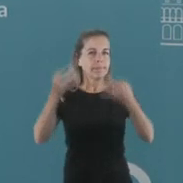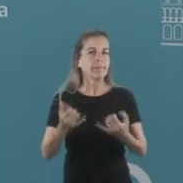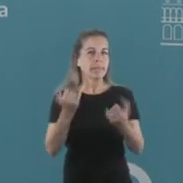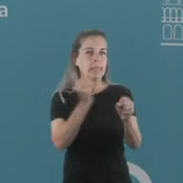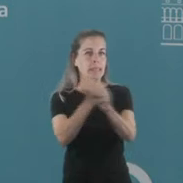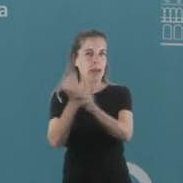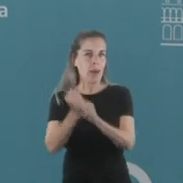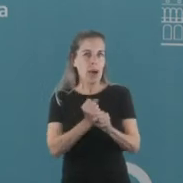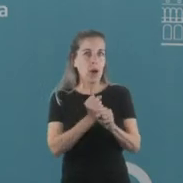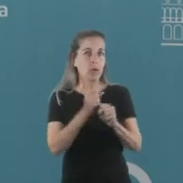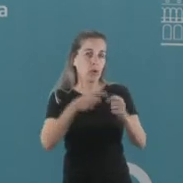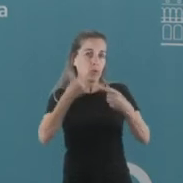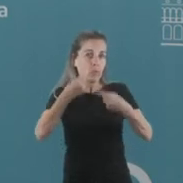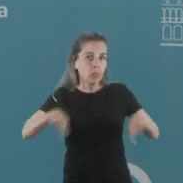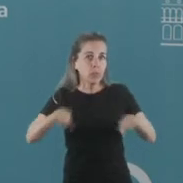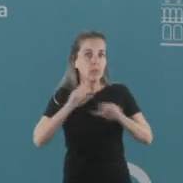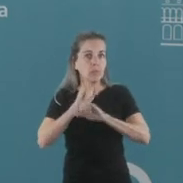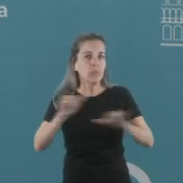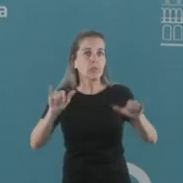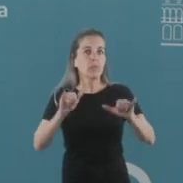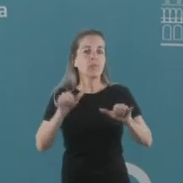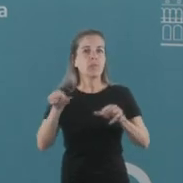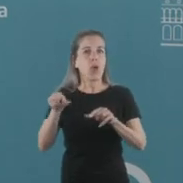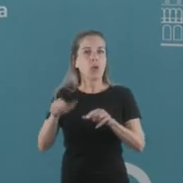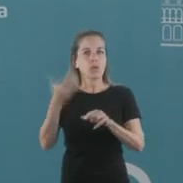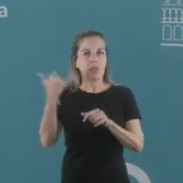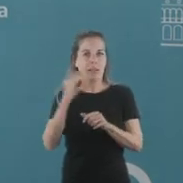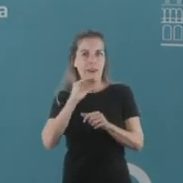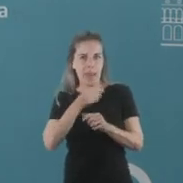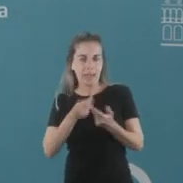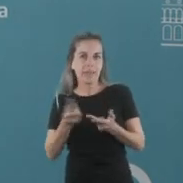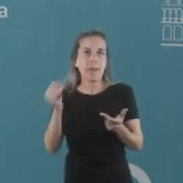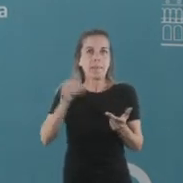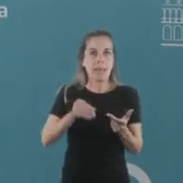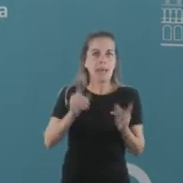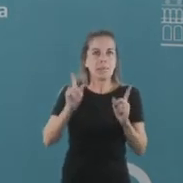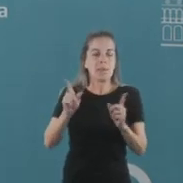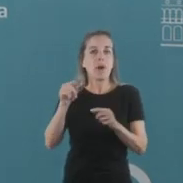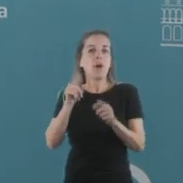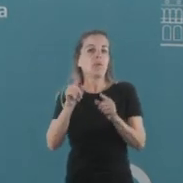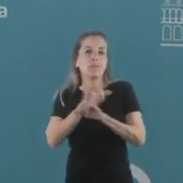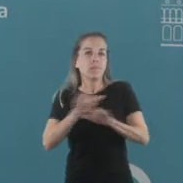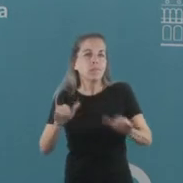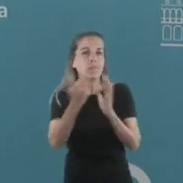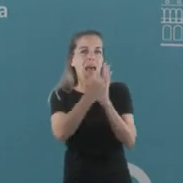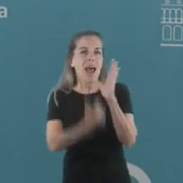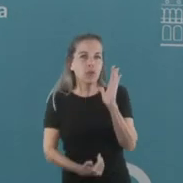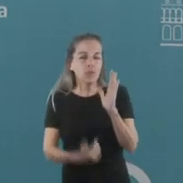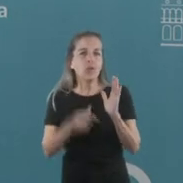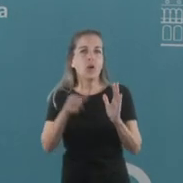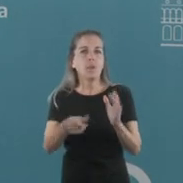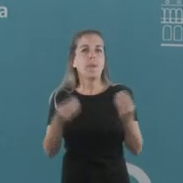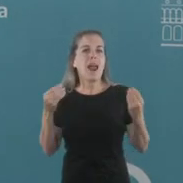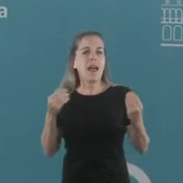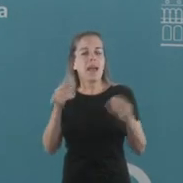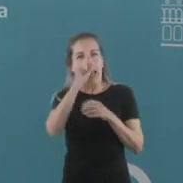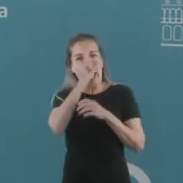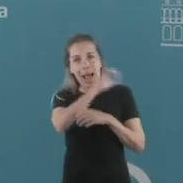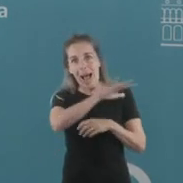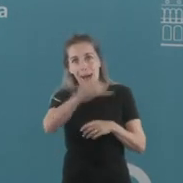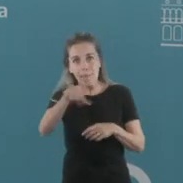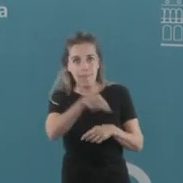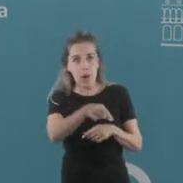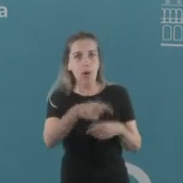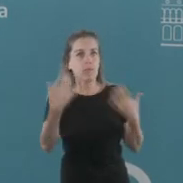Entonces, estas medidas anunciadas, sumadas también a las medidas anunciadas por el ministro Massa del alivio para los productores agropecuarios que están